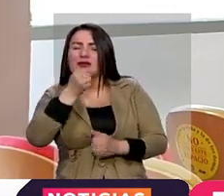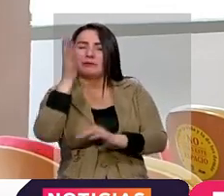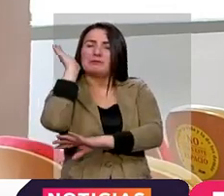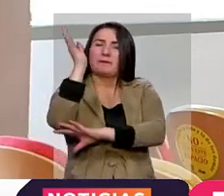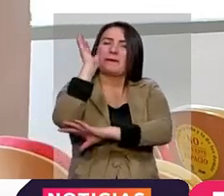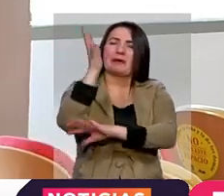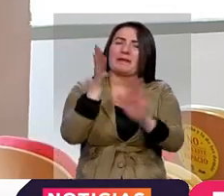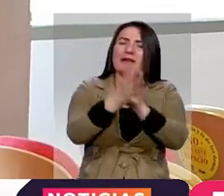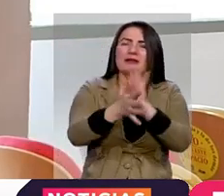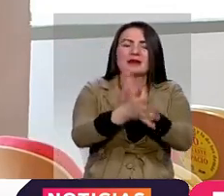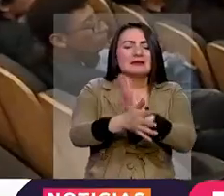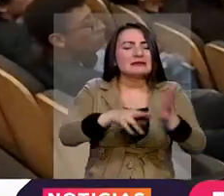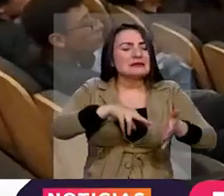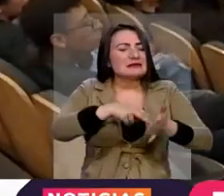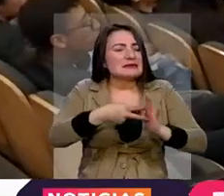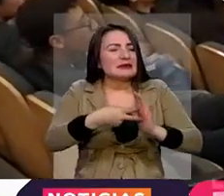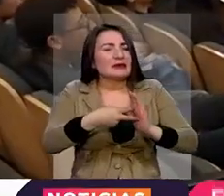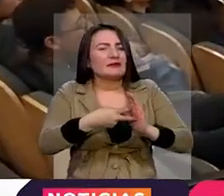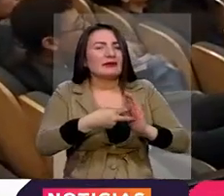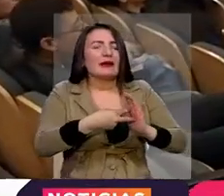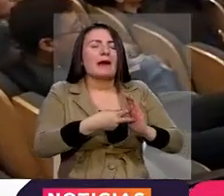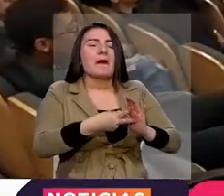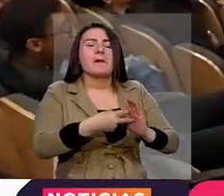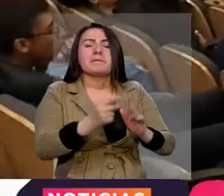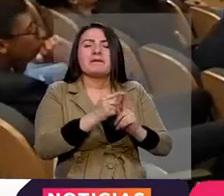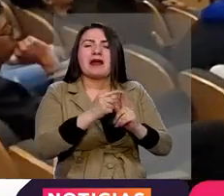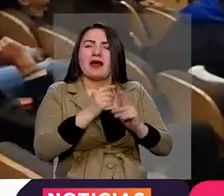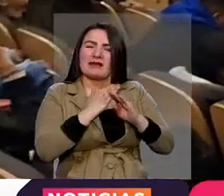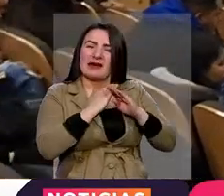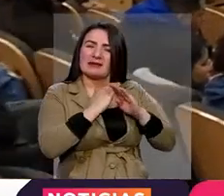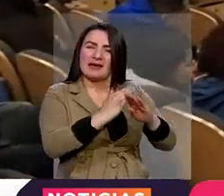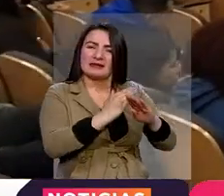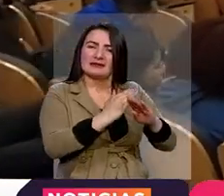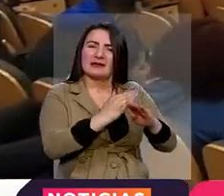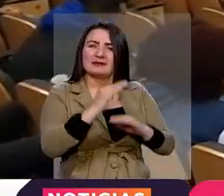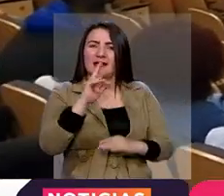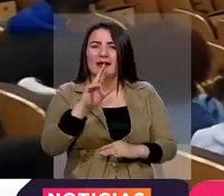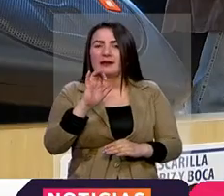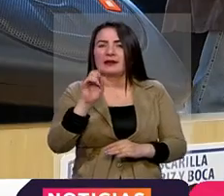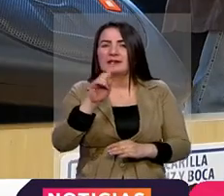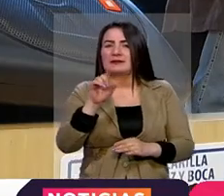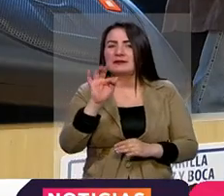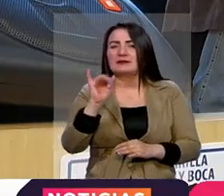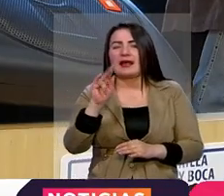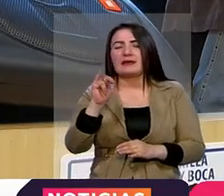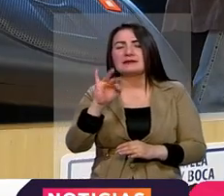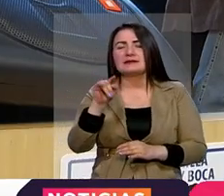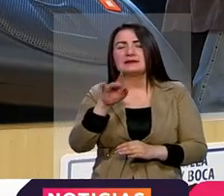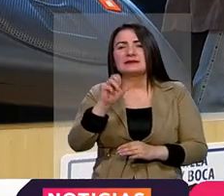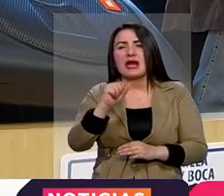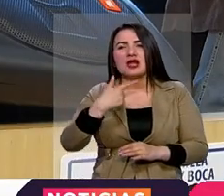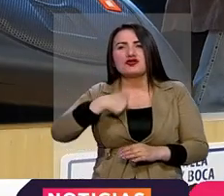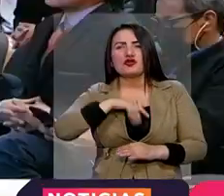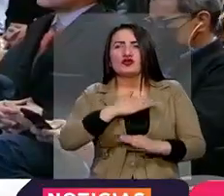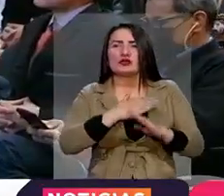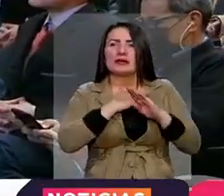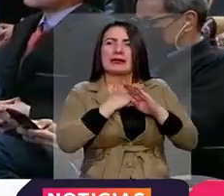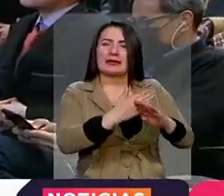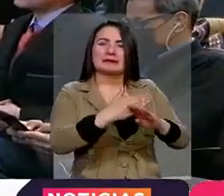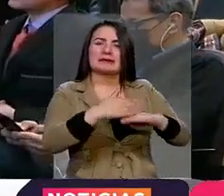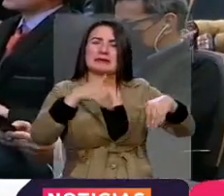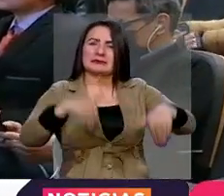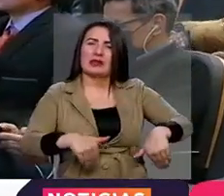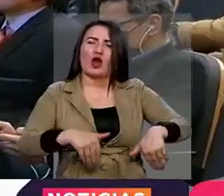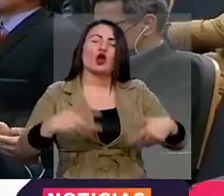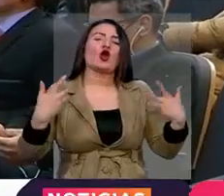hablaban de la resignificación de la palabra resistencia y además como se implementaba y como nosotros hacíamos parte de es